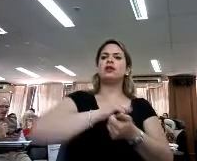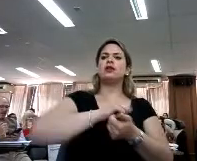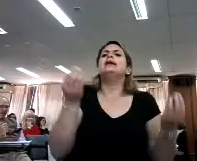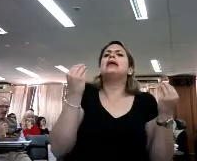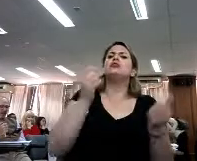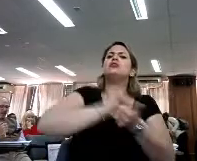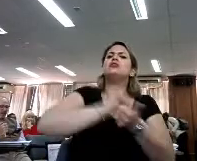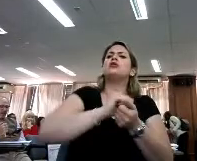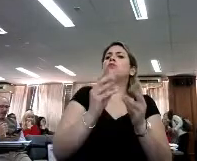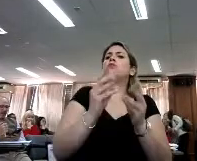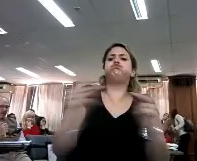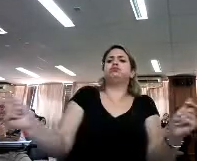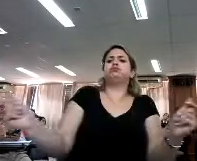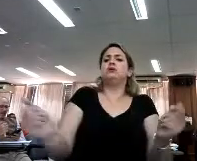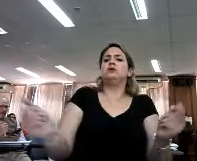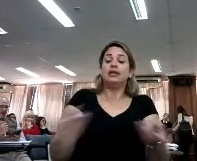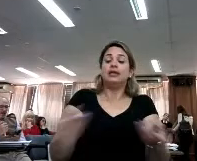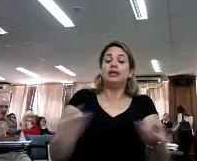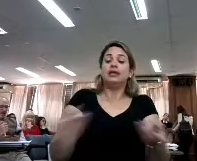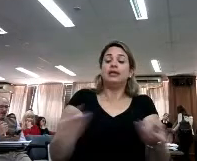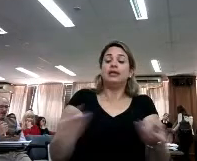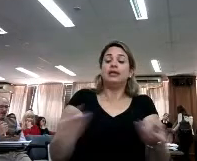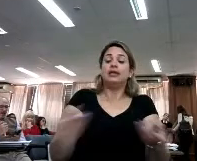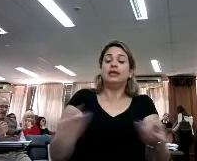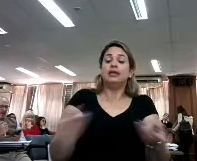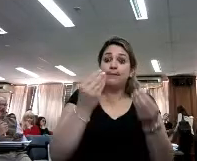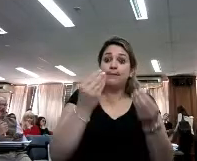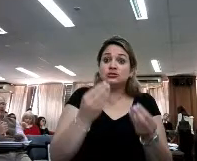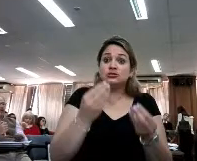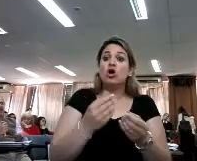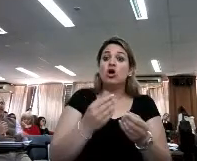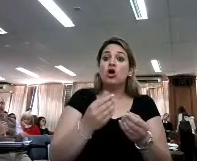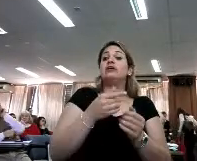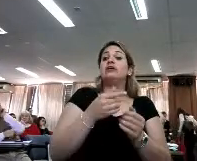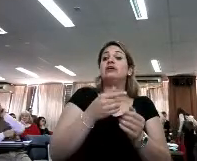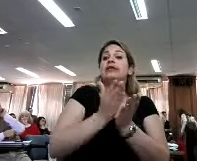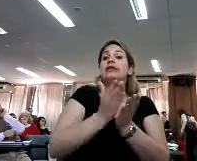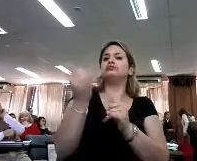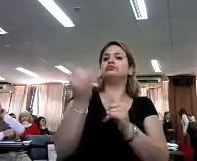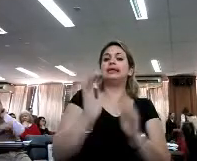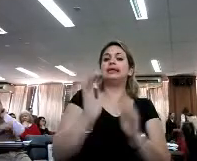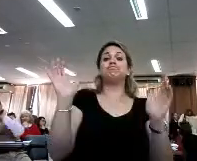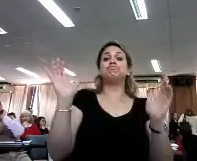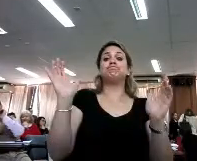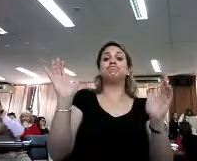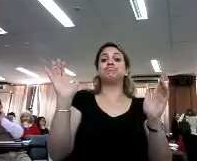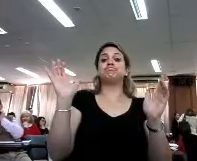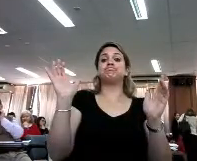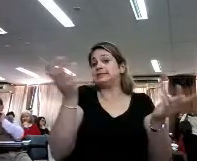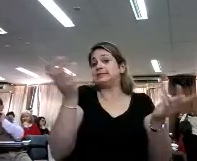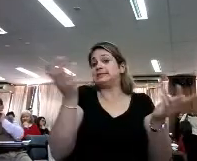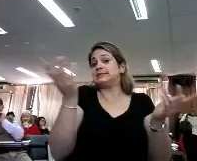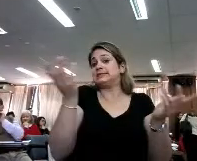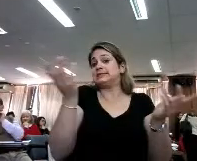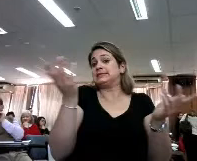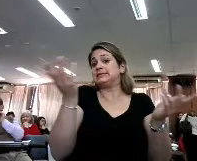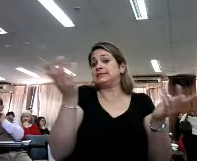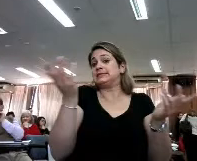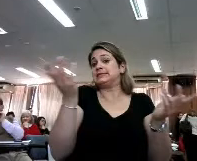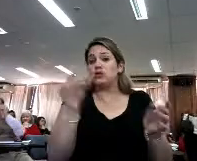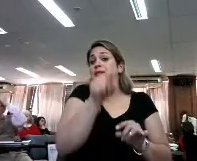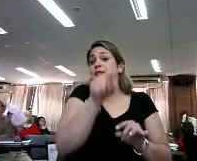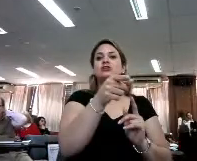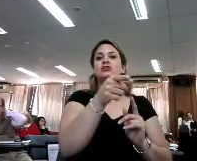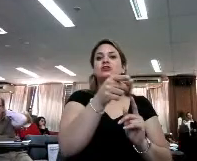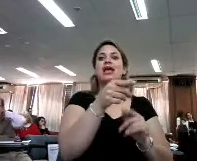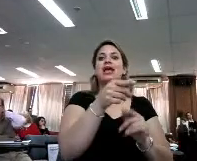murió. ¿Y qué pasó con los activos y con los derechos que esta editorial tenían? No, simplemente quedó allí. Entonces, allí tienes que hacer